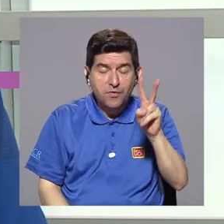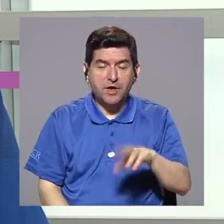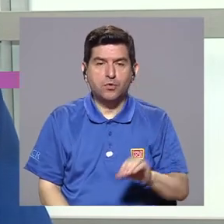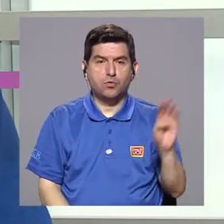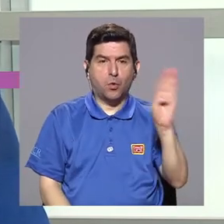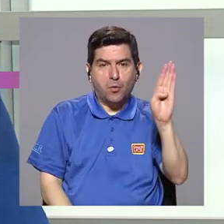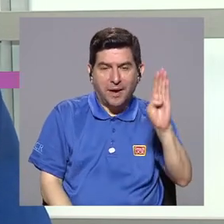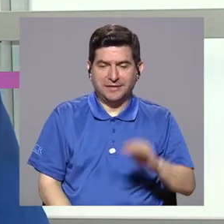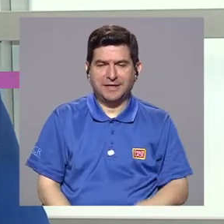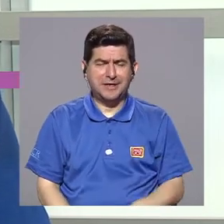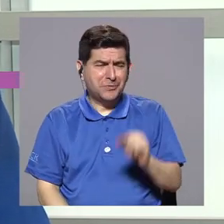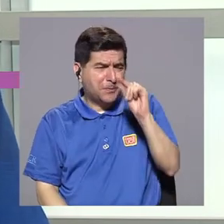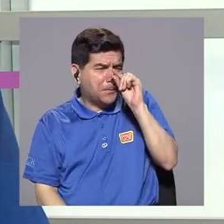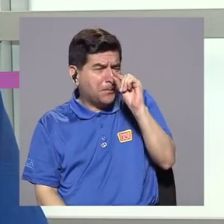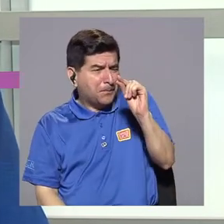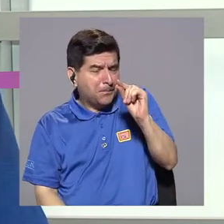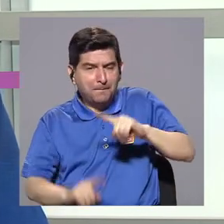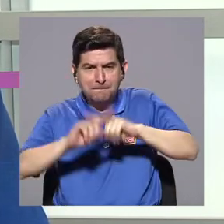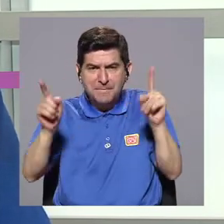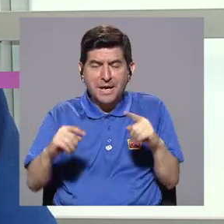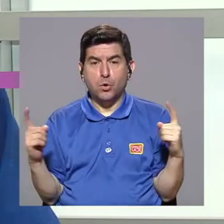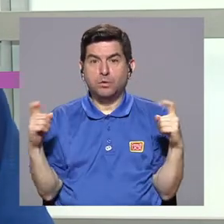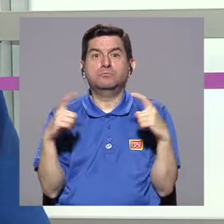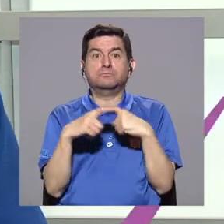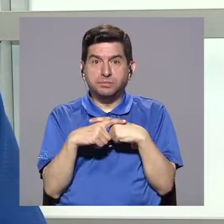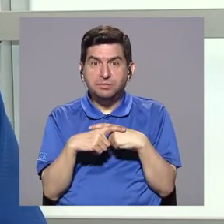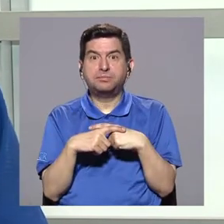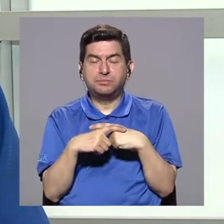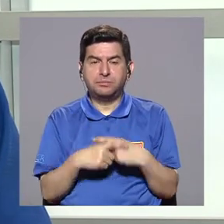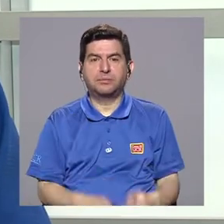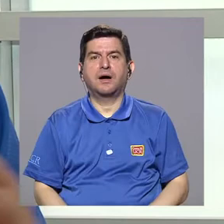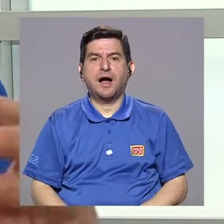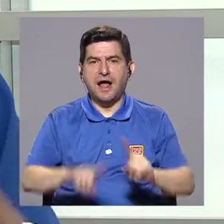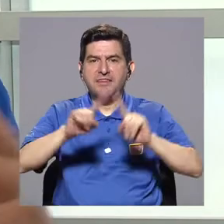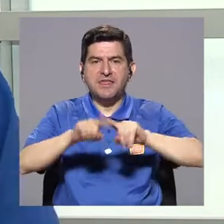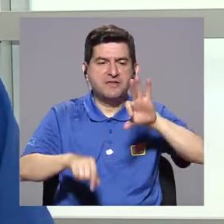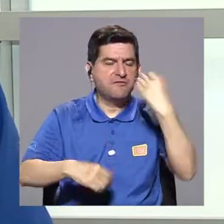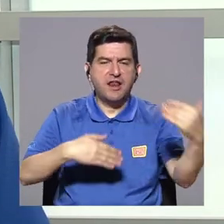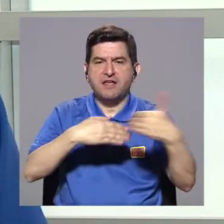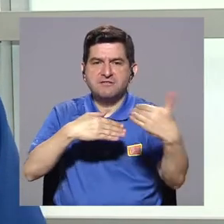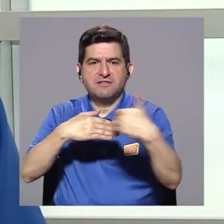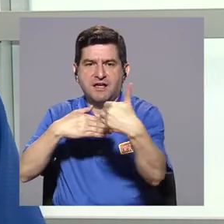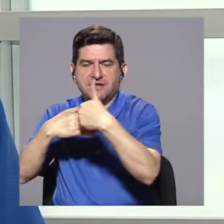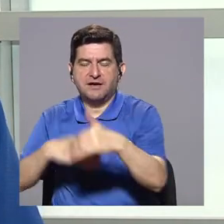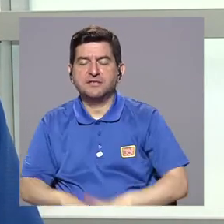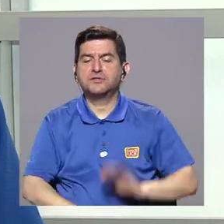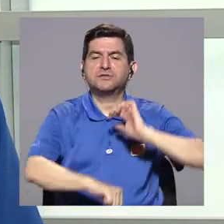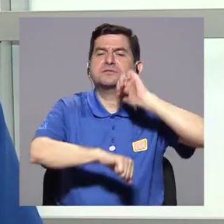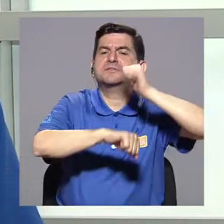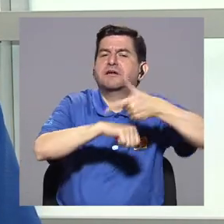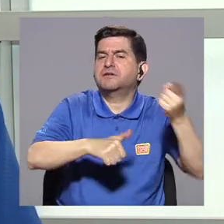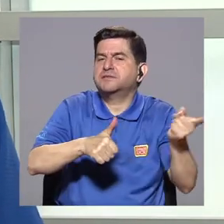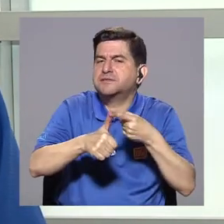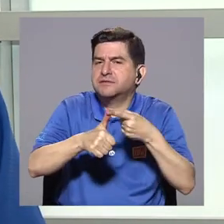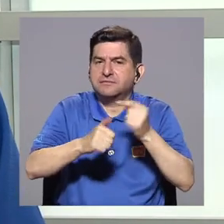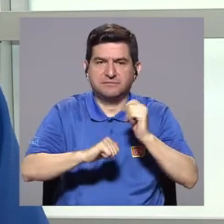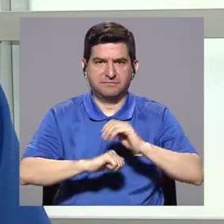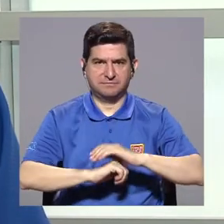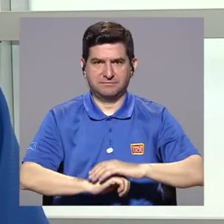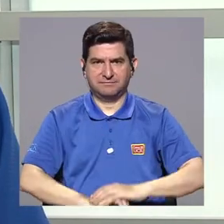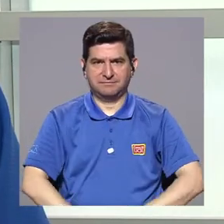un virus o una bacteria que son pequeñitos, pero que son muy complejos, hay que atacarlo por muchos lados. Entonces hay que definir, bueno,